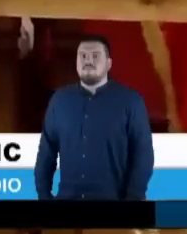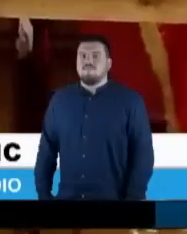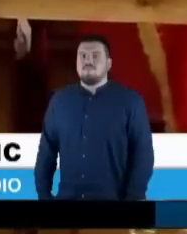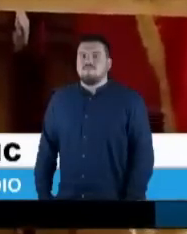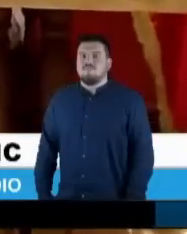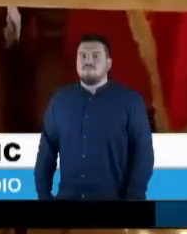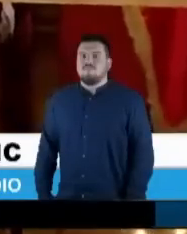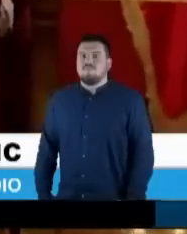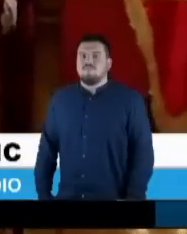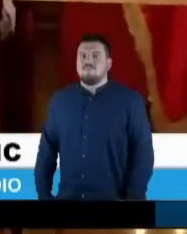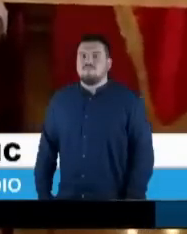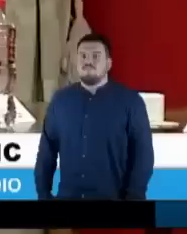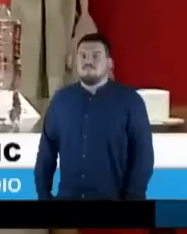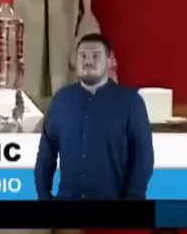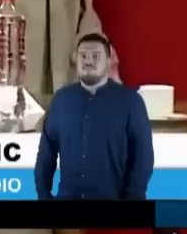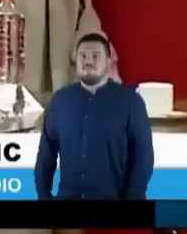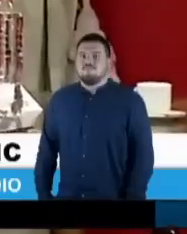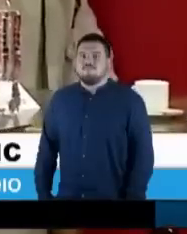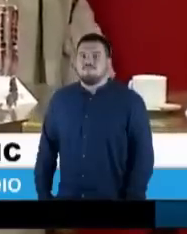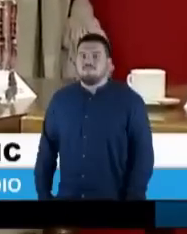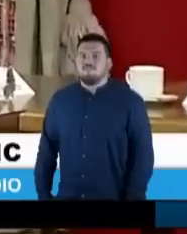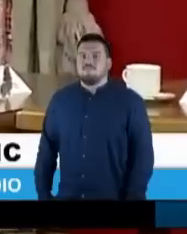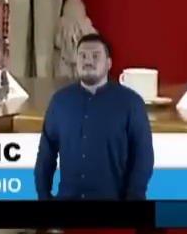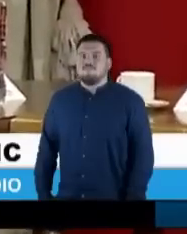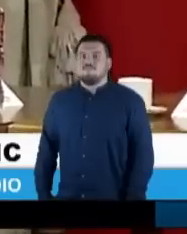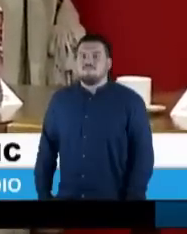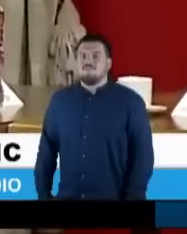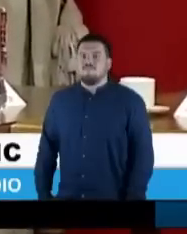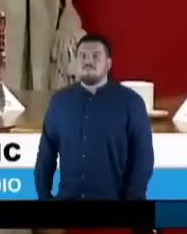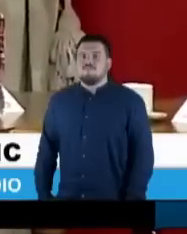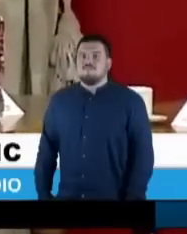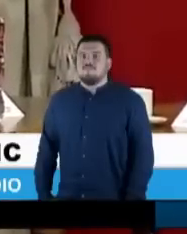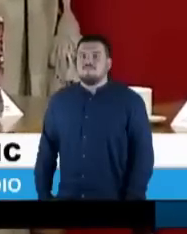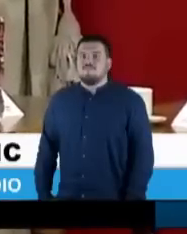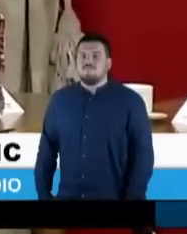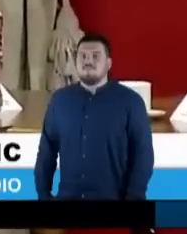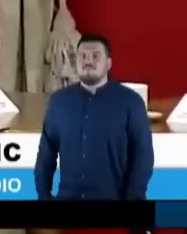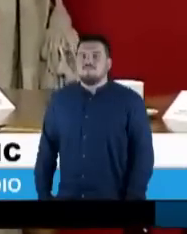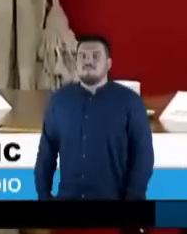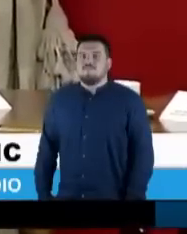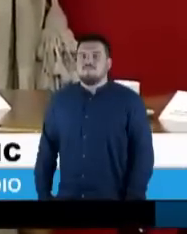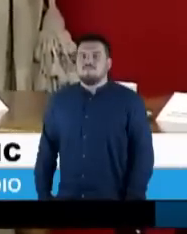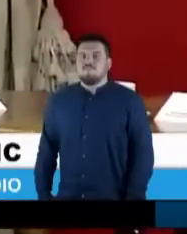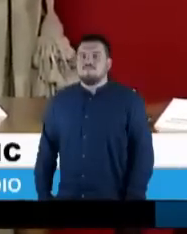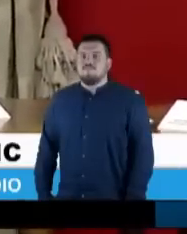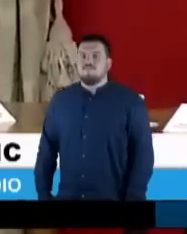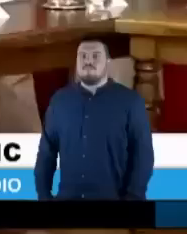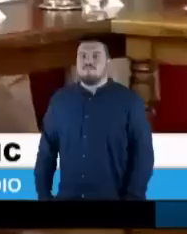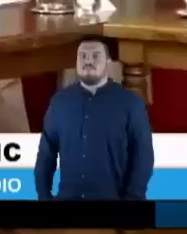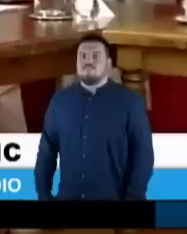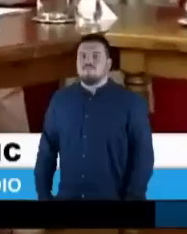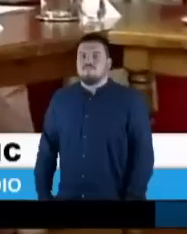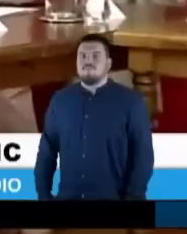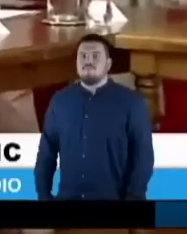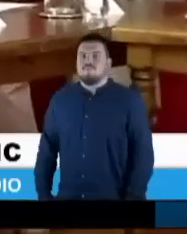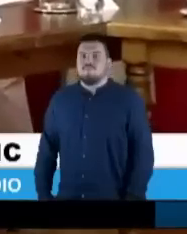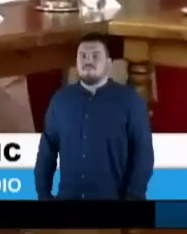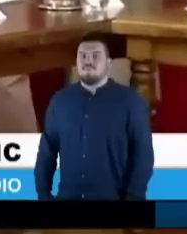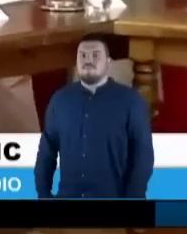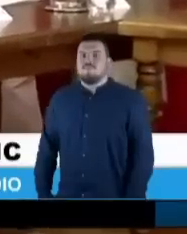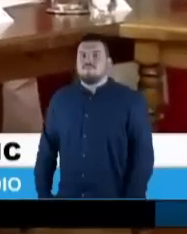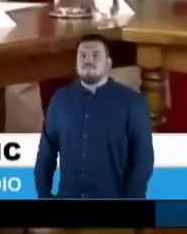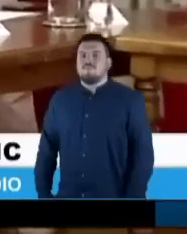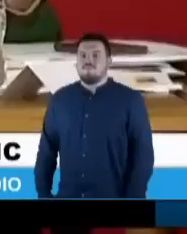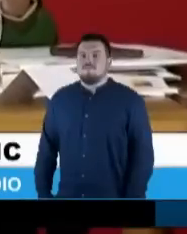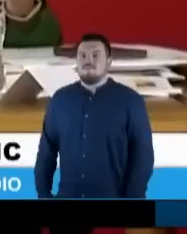reemplazó. Todo eso va a estar sobre la mesa, repetimos, para ya dar pie a este casi inminente cambio de gabinete, Tomás Catri. Que